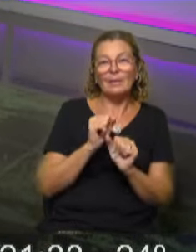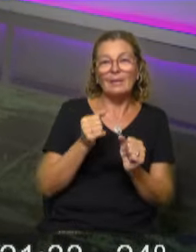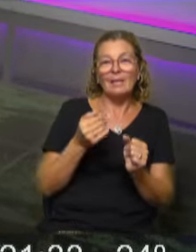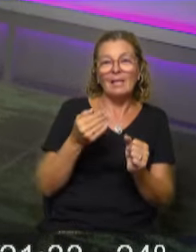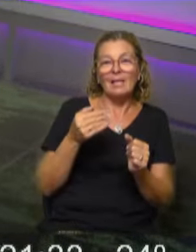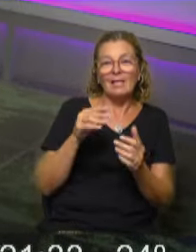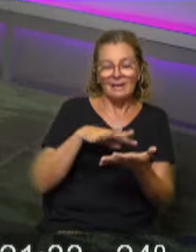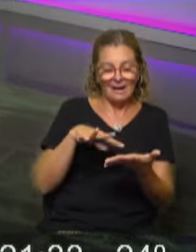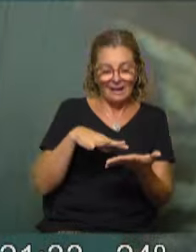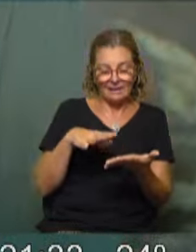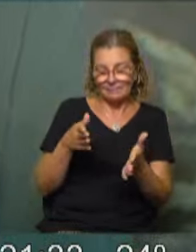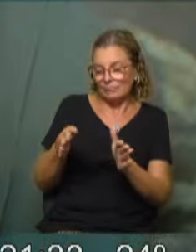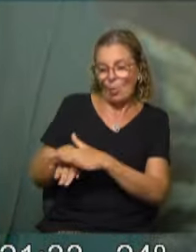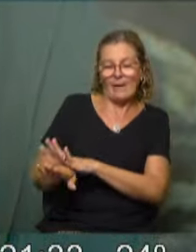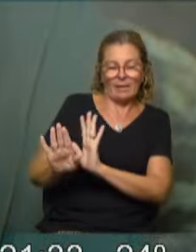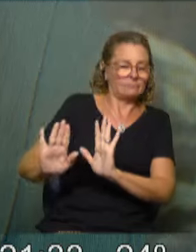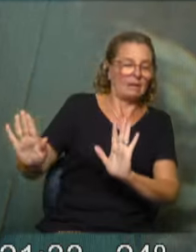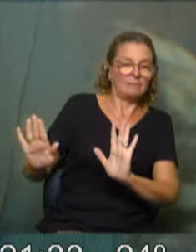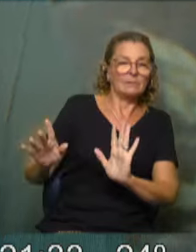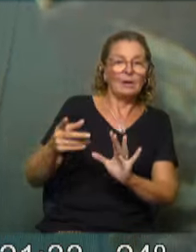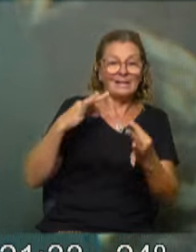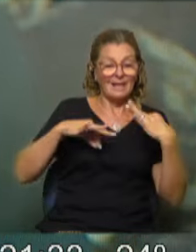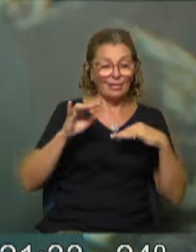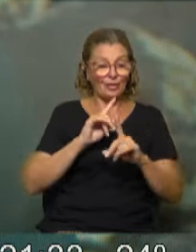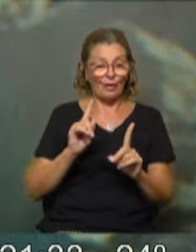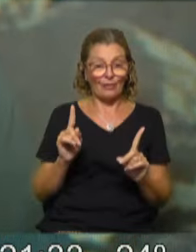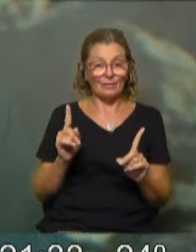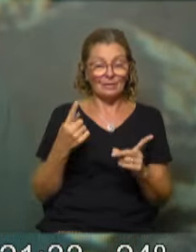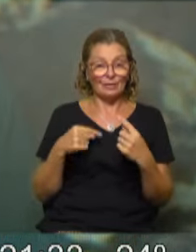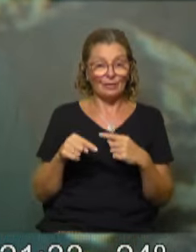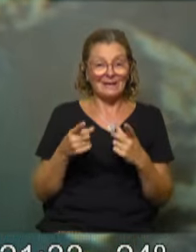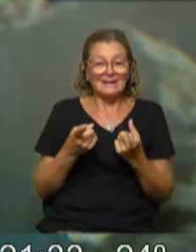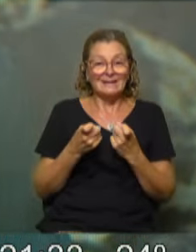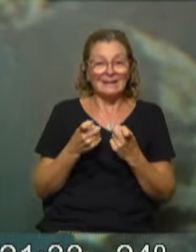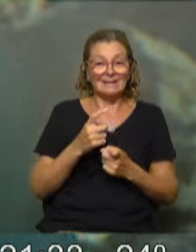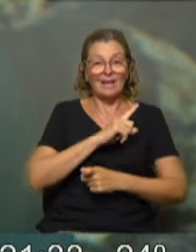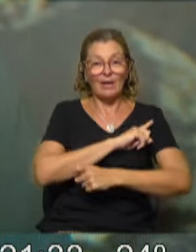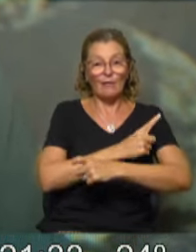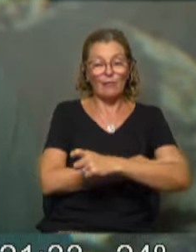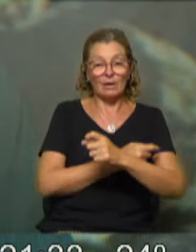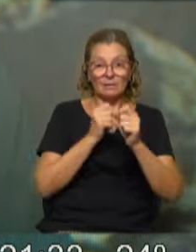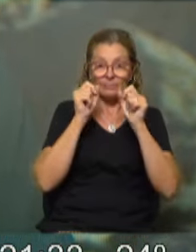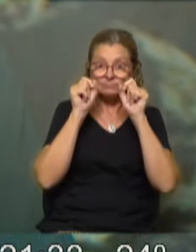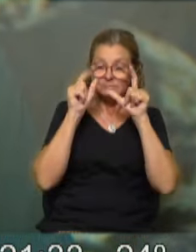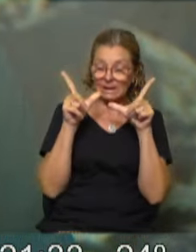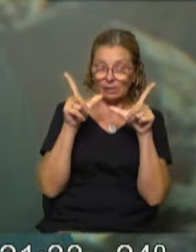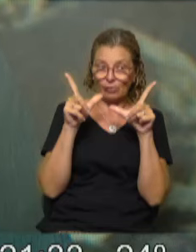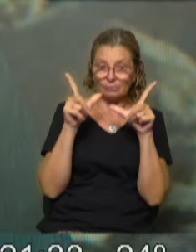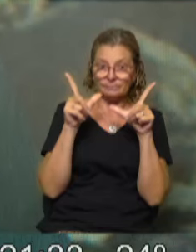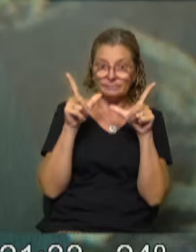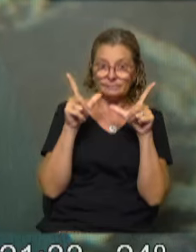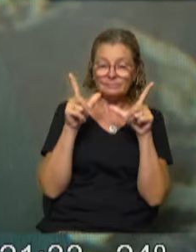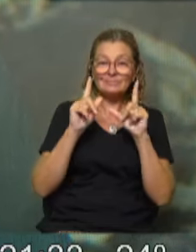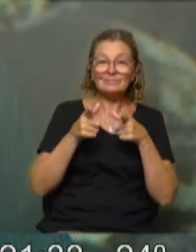guardar el libro. En el teatro, no. Entonces, va a requerir esfuerzo de atención. Y va